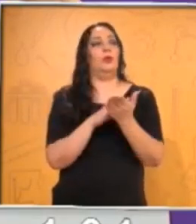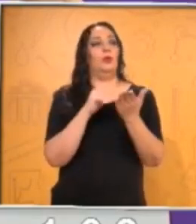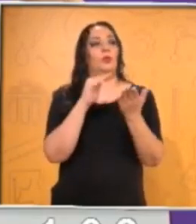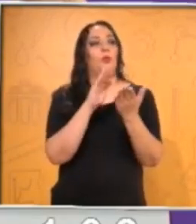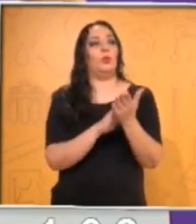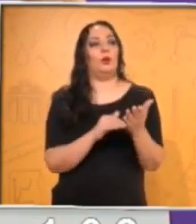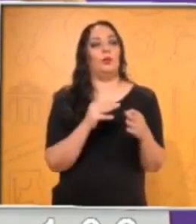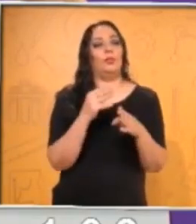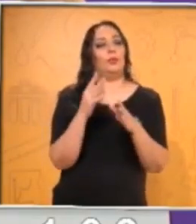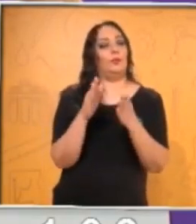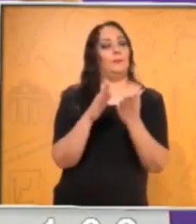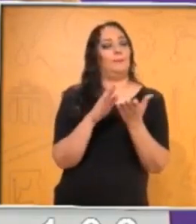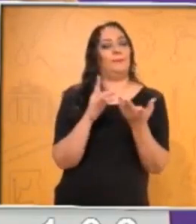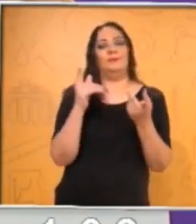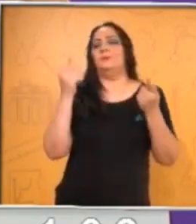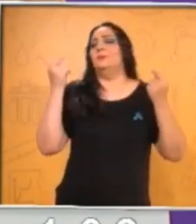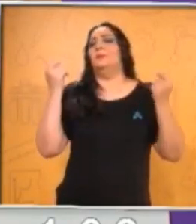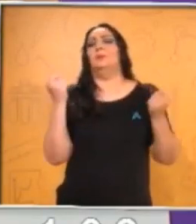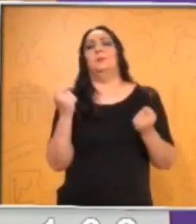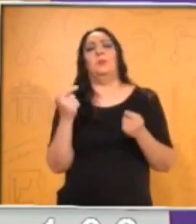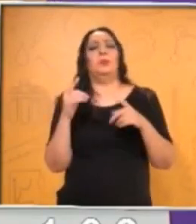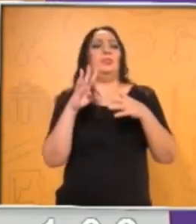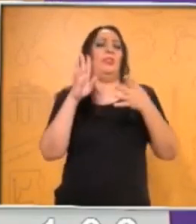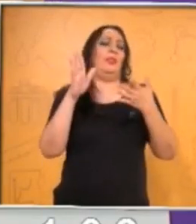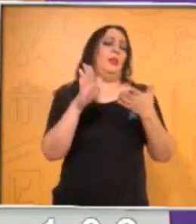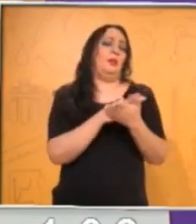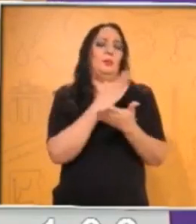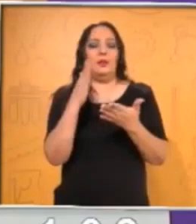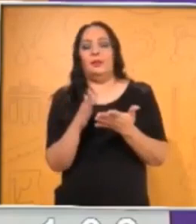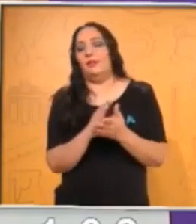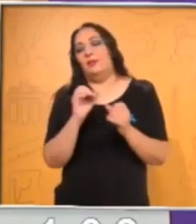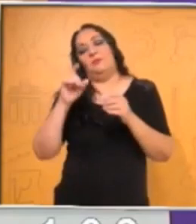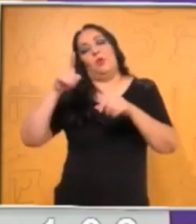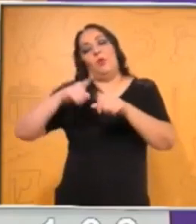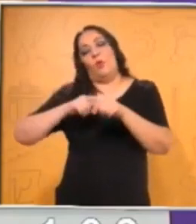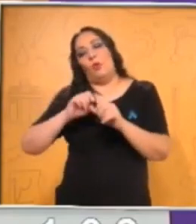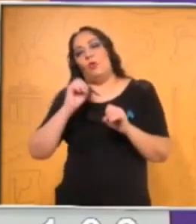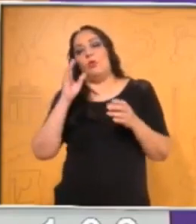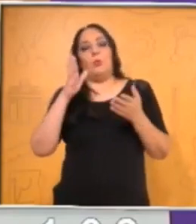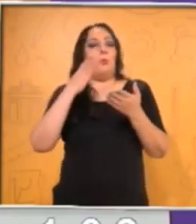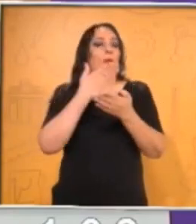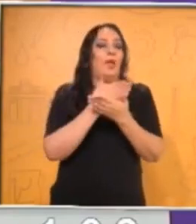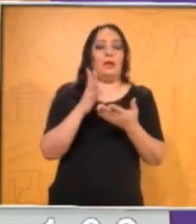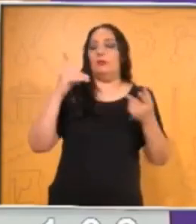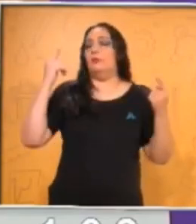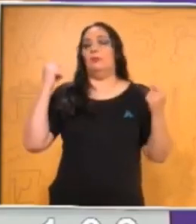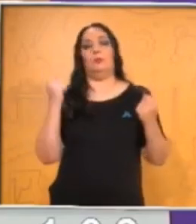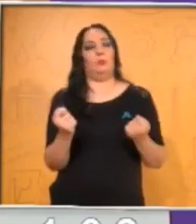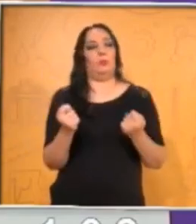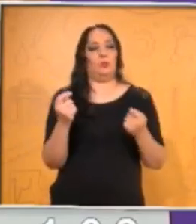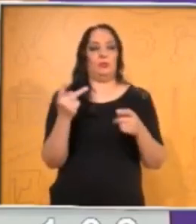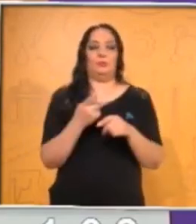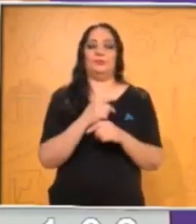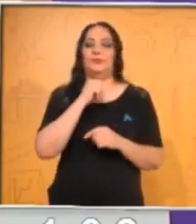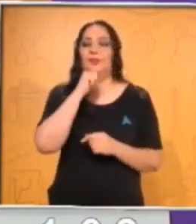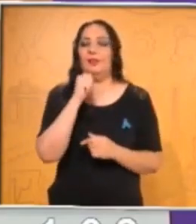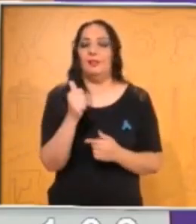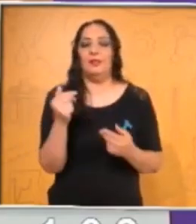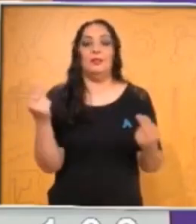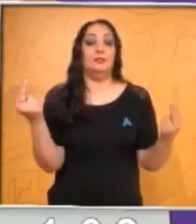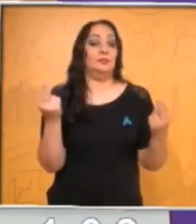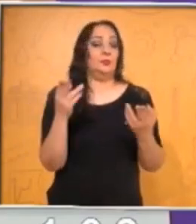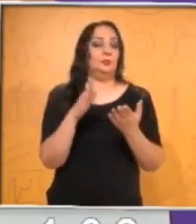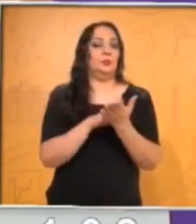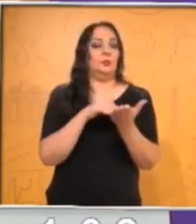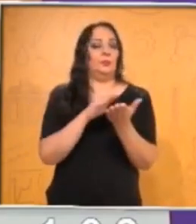de papel de cualquier tipo, ya sea de cuaderno, sea de color, sea una hoja de máquina blanca, no pasa nada. El punto es que tengamos